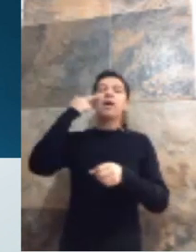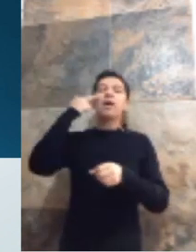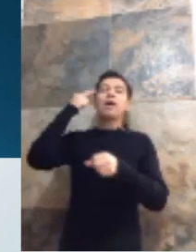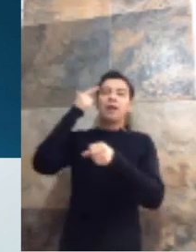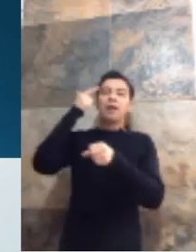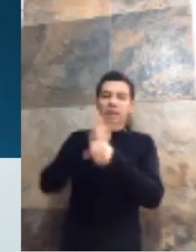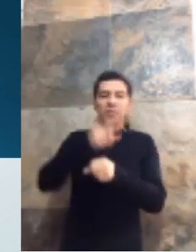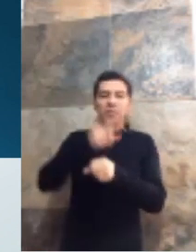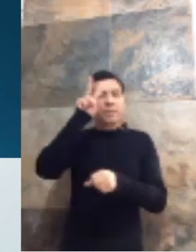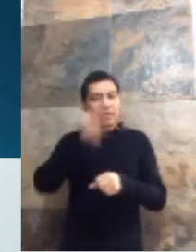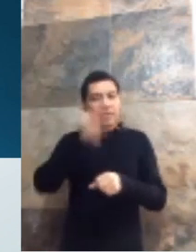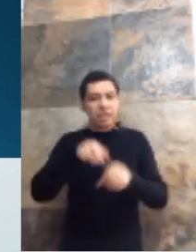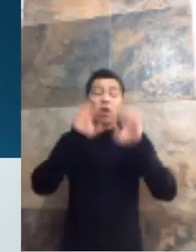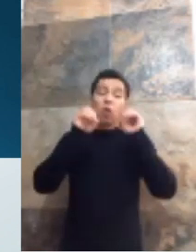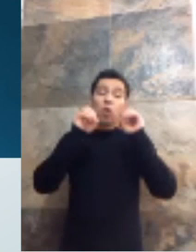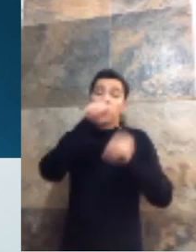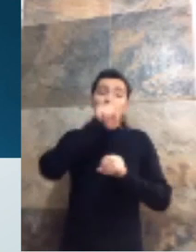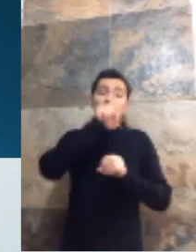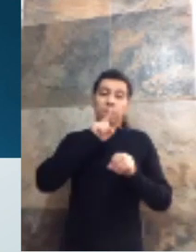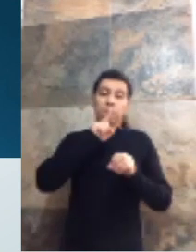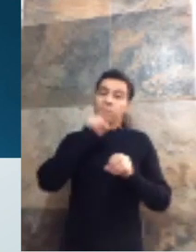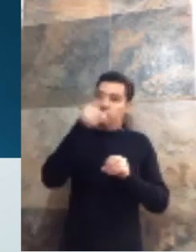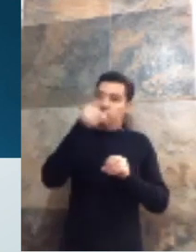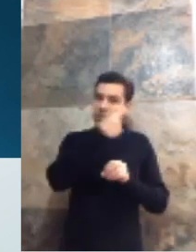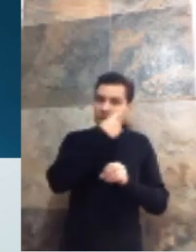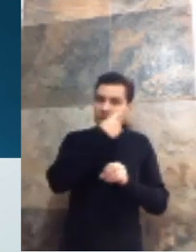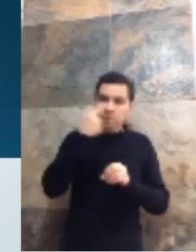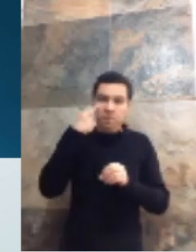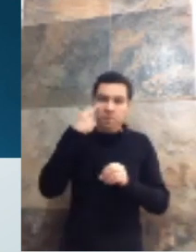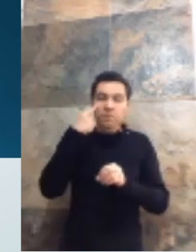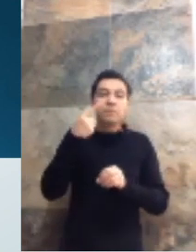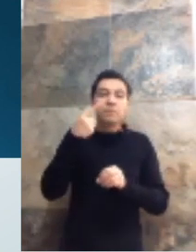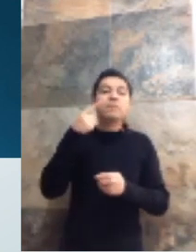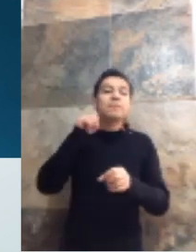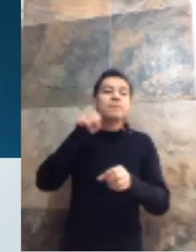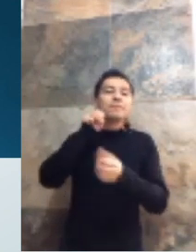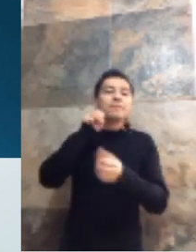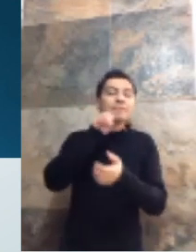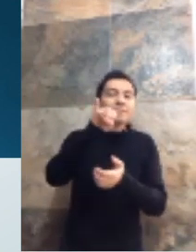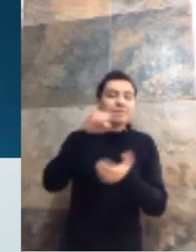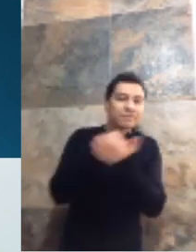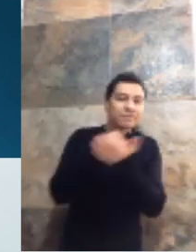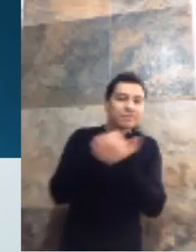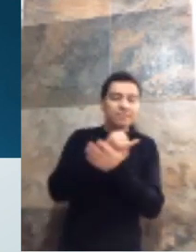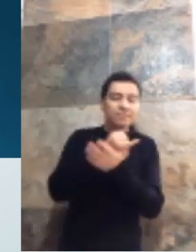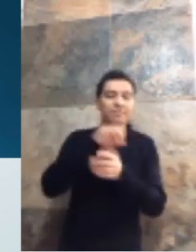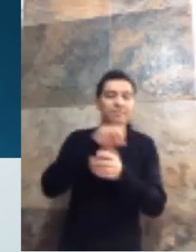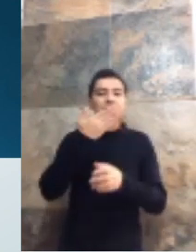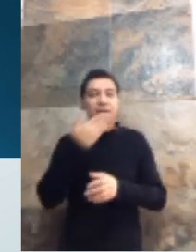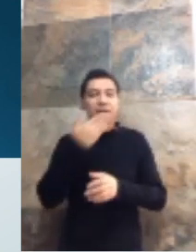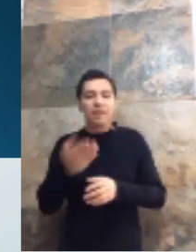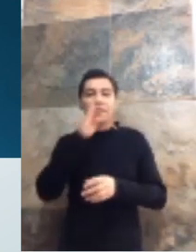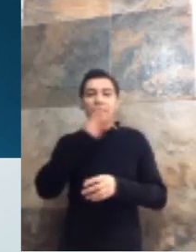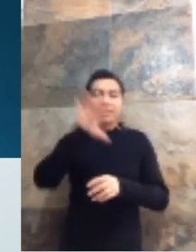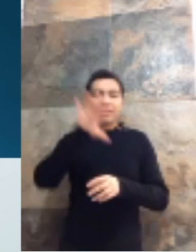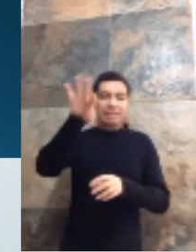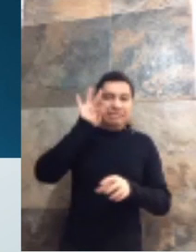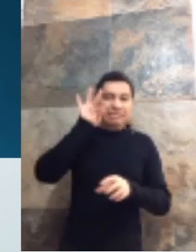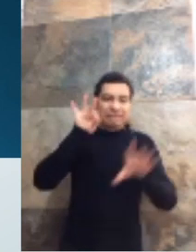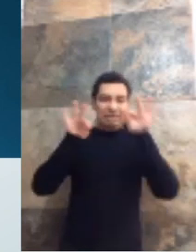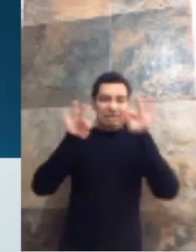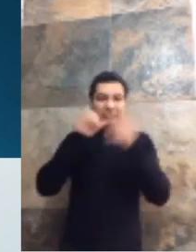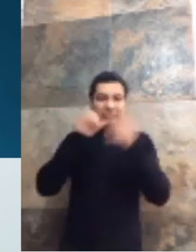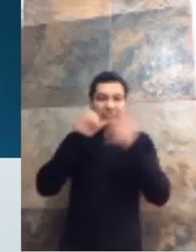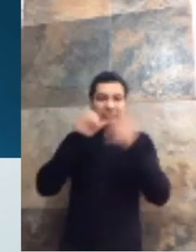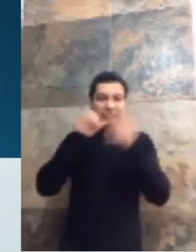información se me aplica a mí, qué tanto realmente se relaciona con lo que me está pasando. Un mensaje que yo